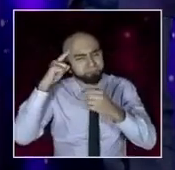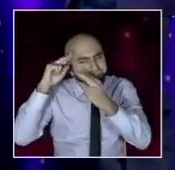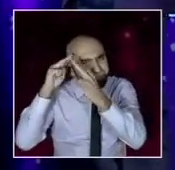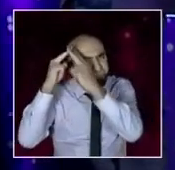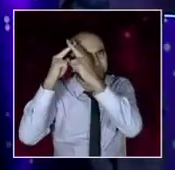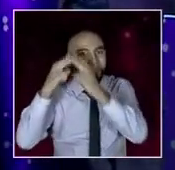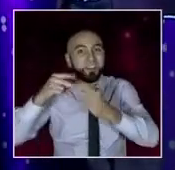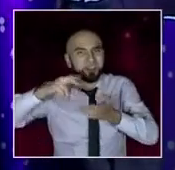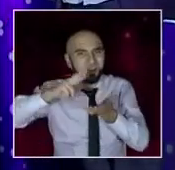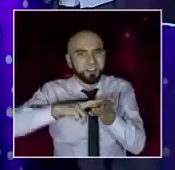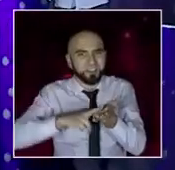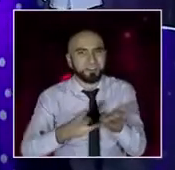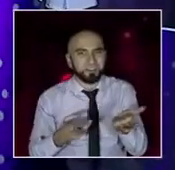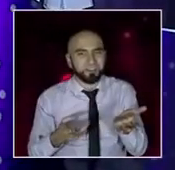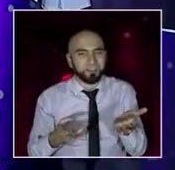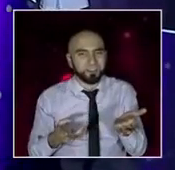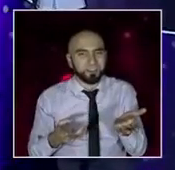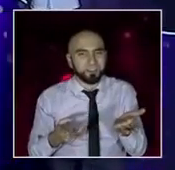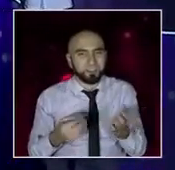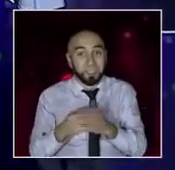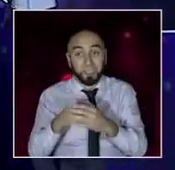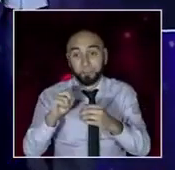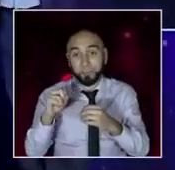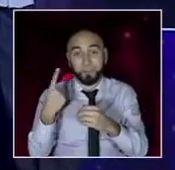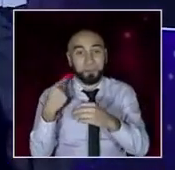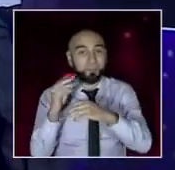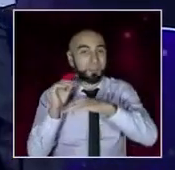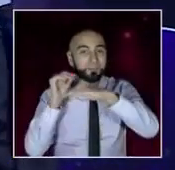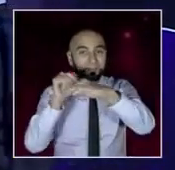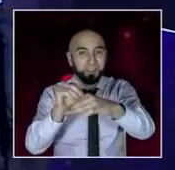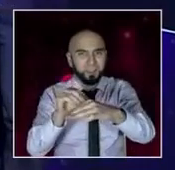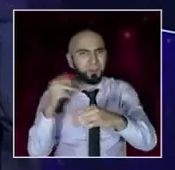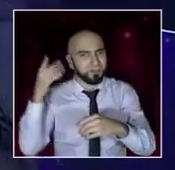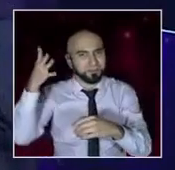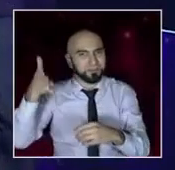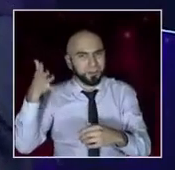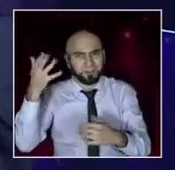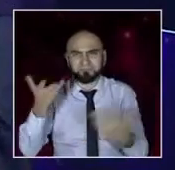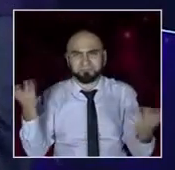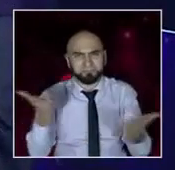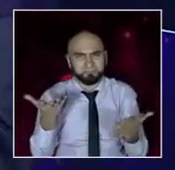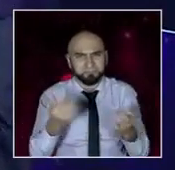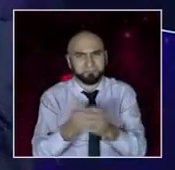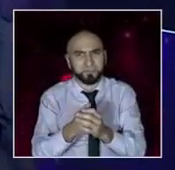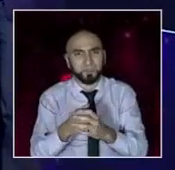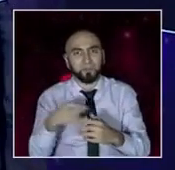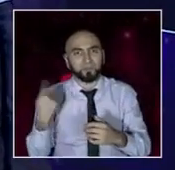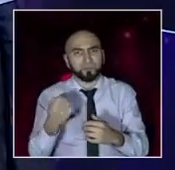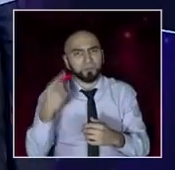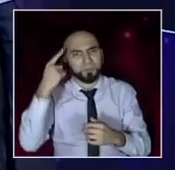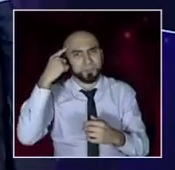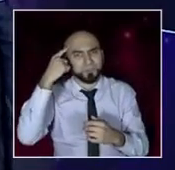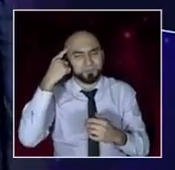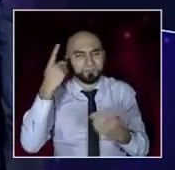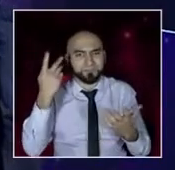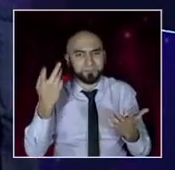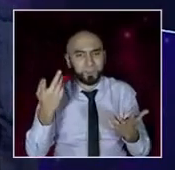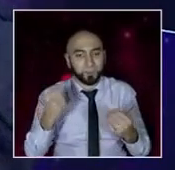aquí está mi primer mensaje para esta charla. Lo que experimentamos en forma concienciosa